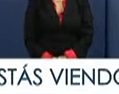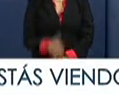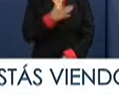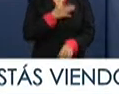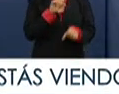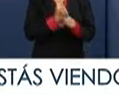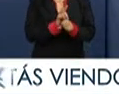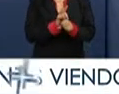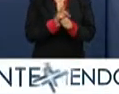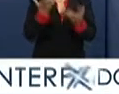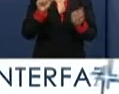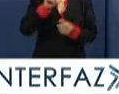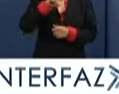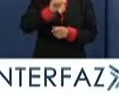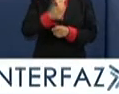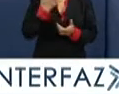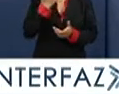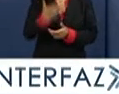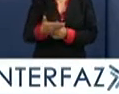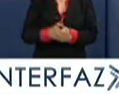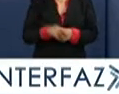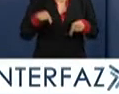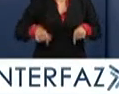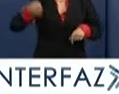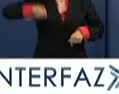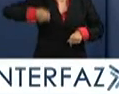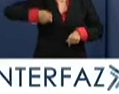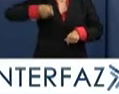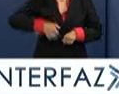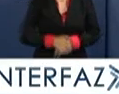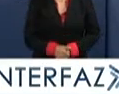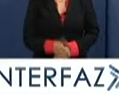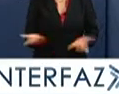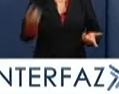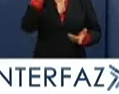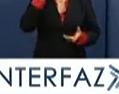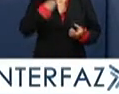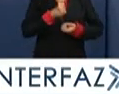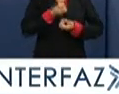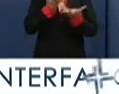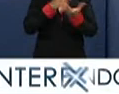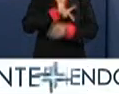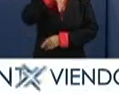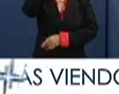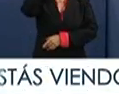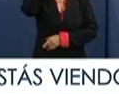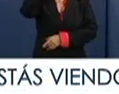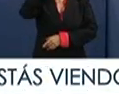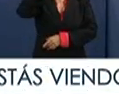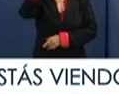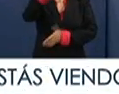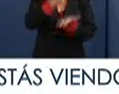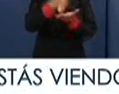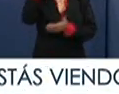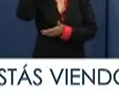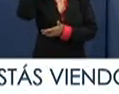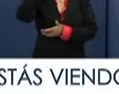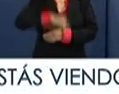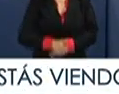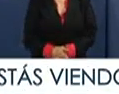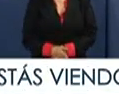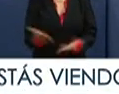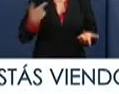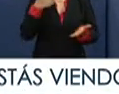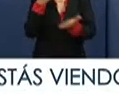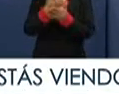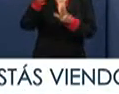Buenos días, Ana, muy bien, aquí saludándolos y para compartirles mi experiencia en la ciudad de Guadalajara